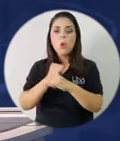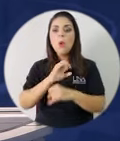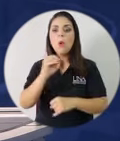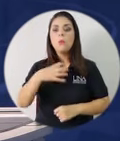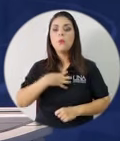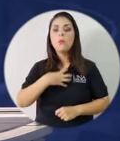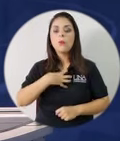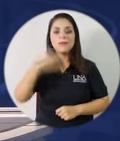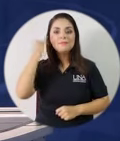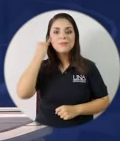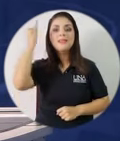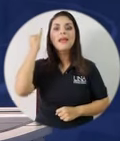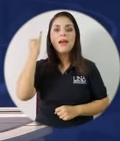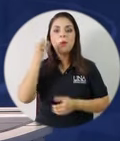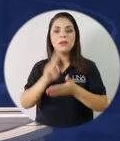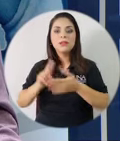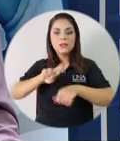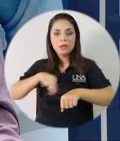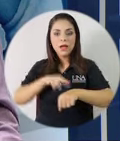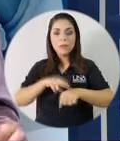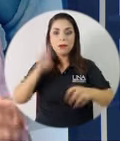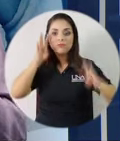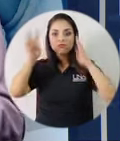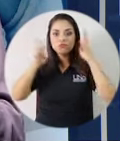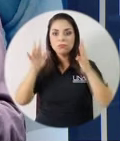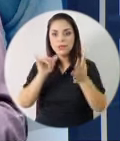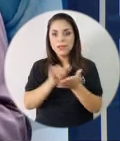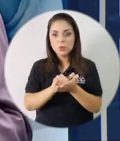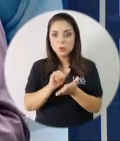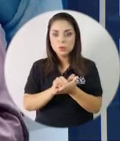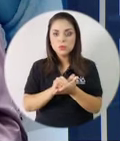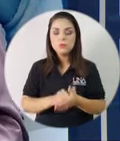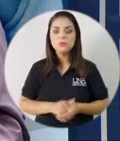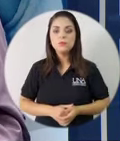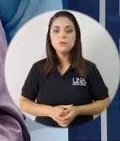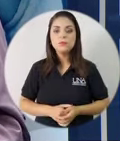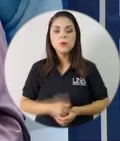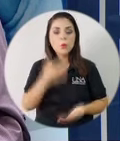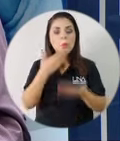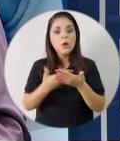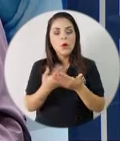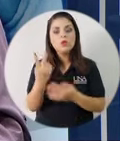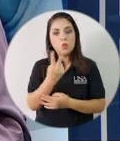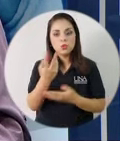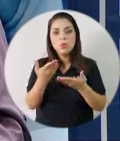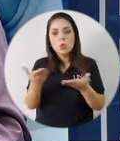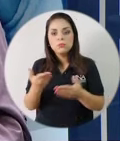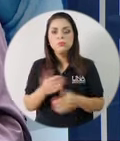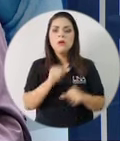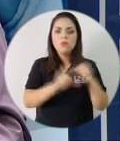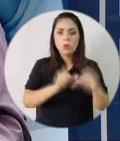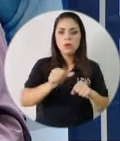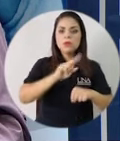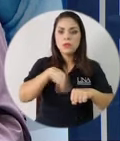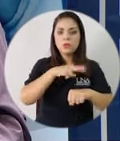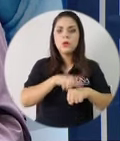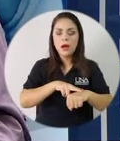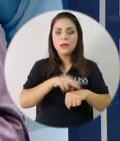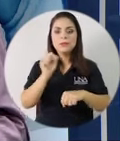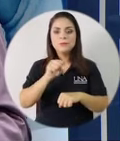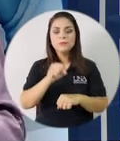Universidad Nacional por innovar en esta materia? Bueno, hay ambas cosas, ¿verdad? Hay esfuerzos nacionales